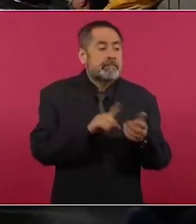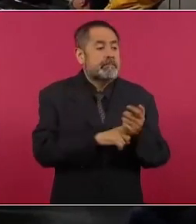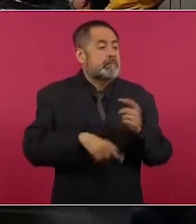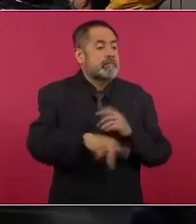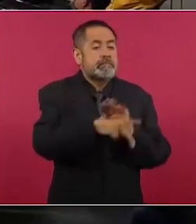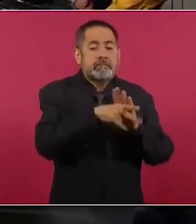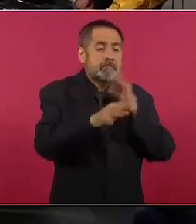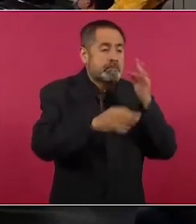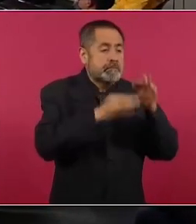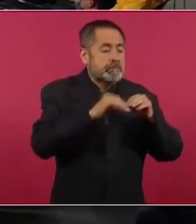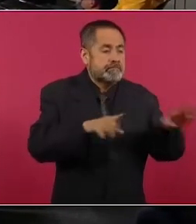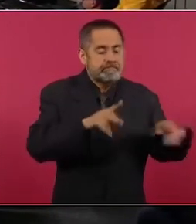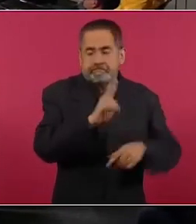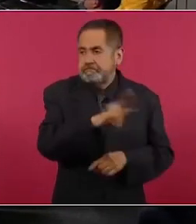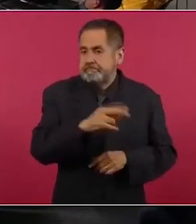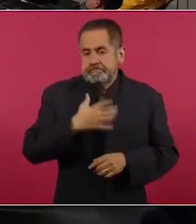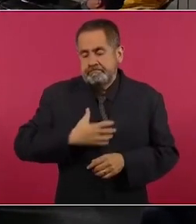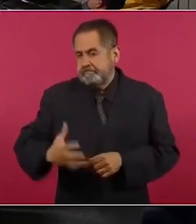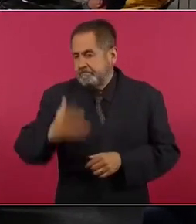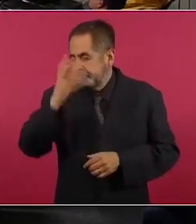vergüenza.